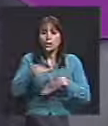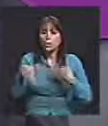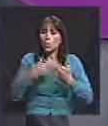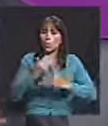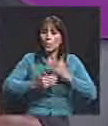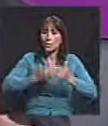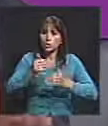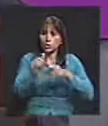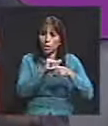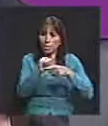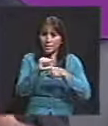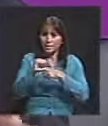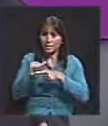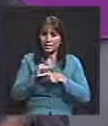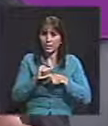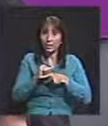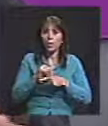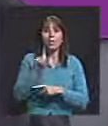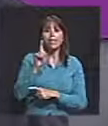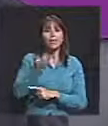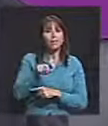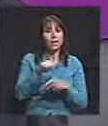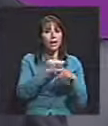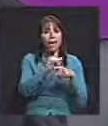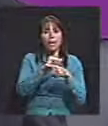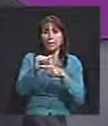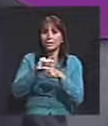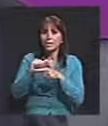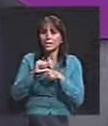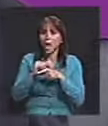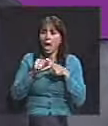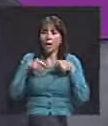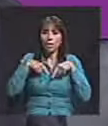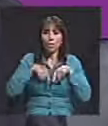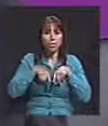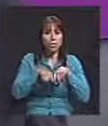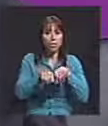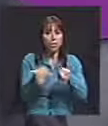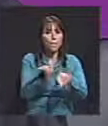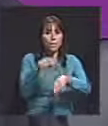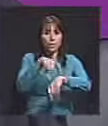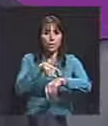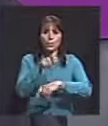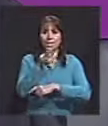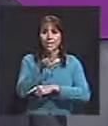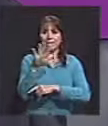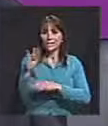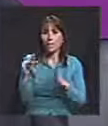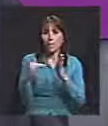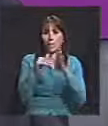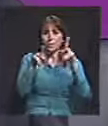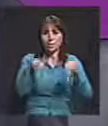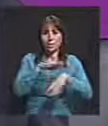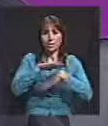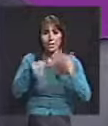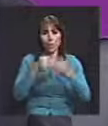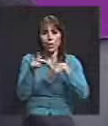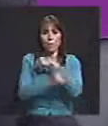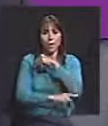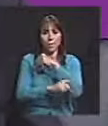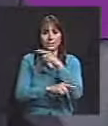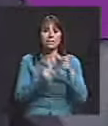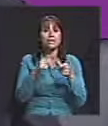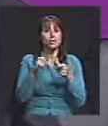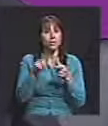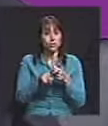capacitación. Había que capacitar prácticamente simultáneamente 35,000 personas en todo el país. Entonces, bueno, el